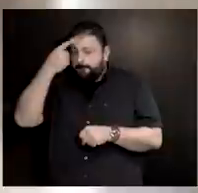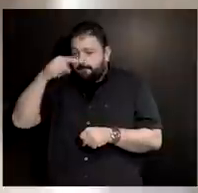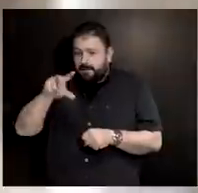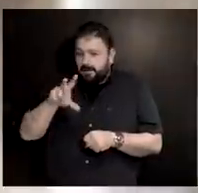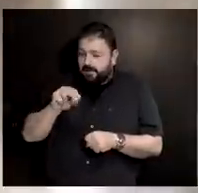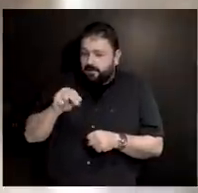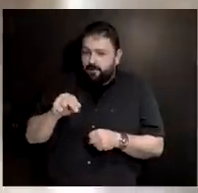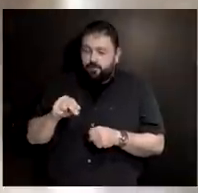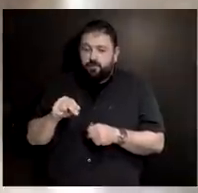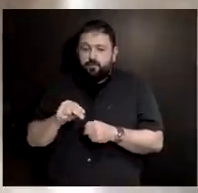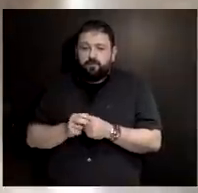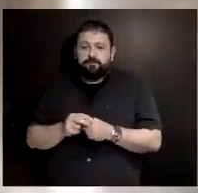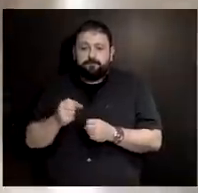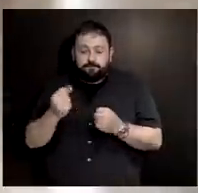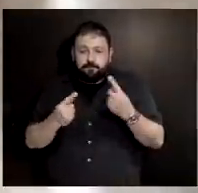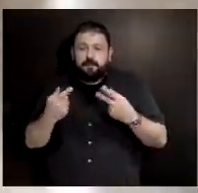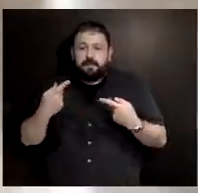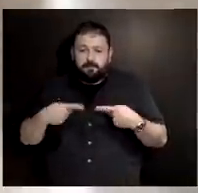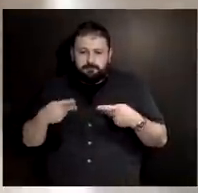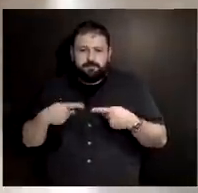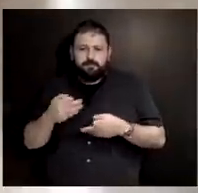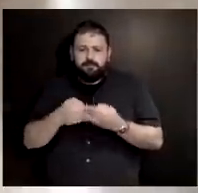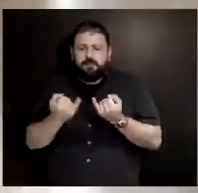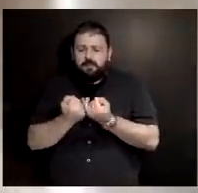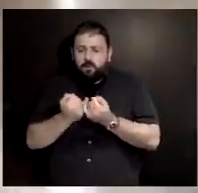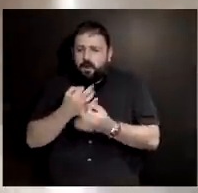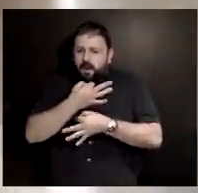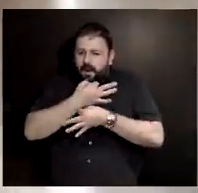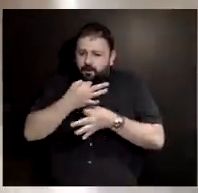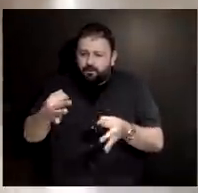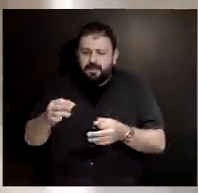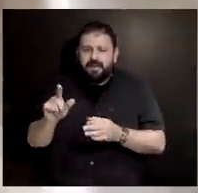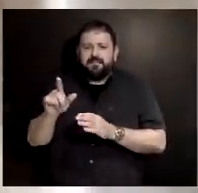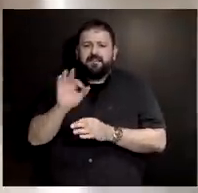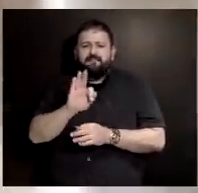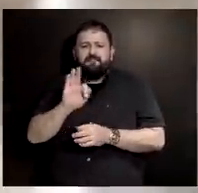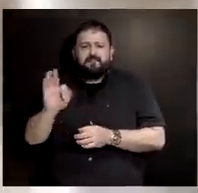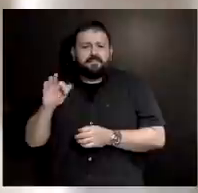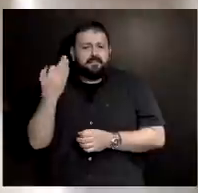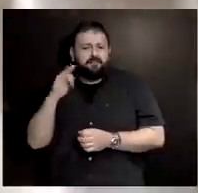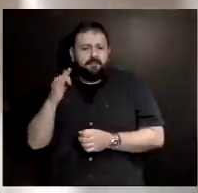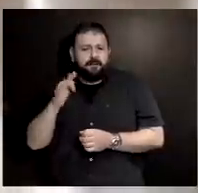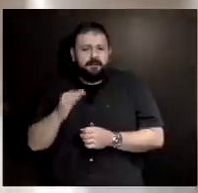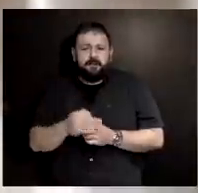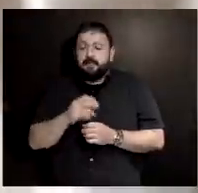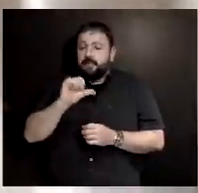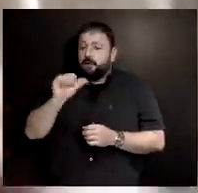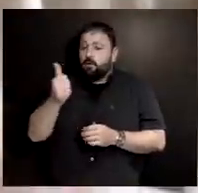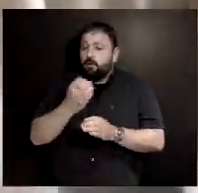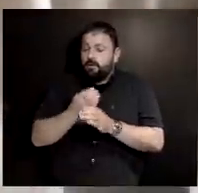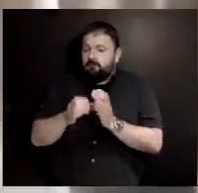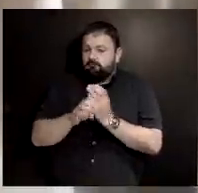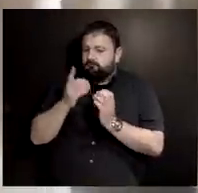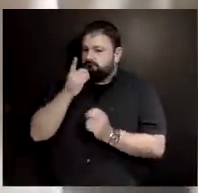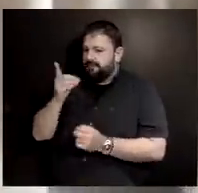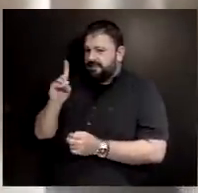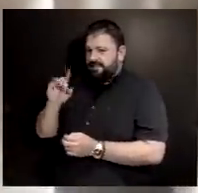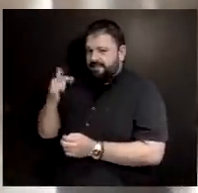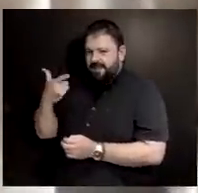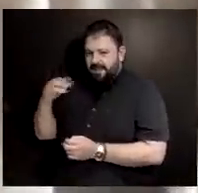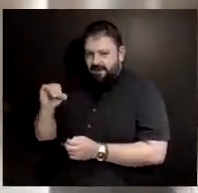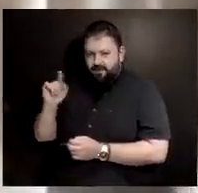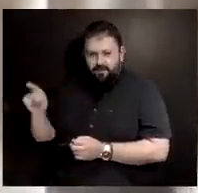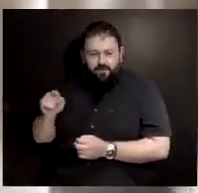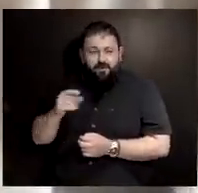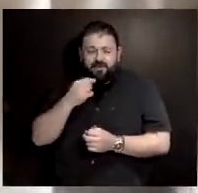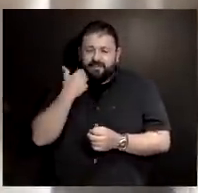conocimiento, vamos a anunciar las fechas de febrero. Y bueno, más algo importante. Creo que tenemos que entender